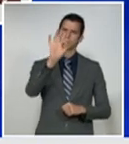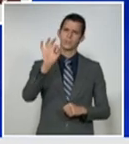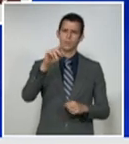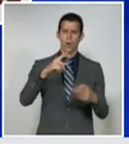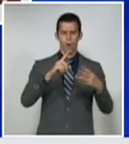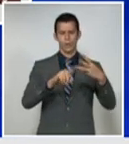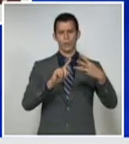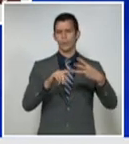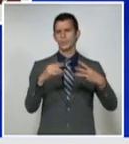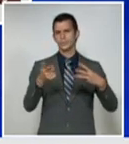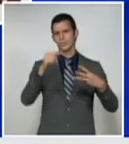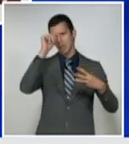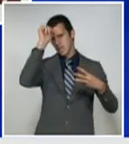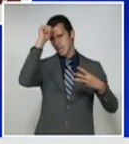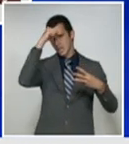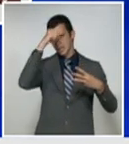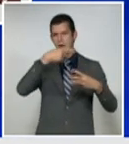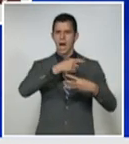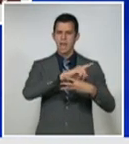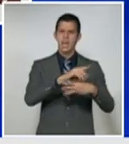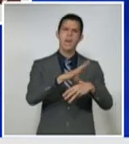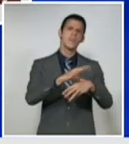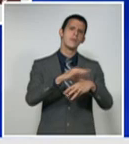confirma ayer